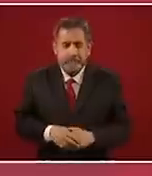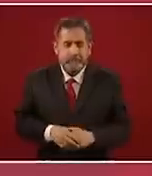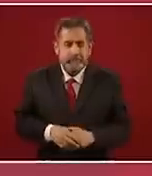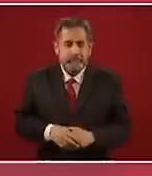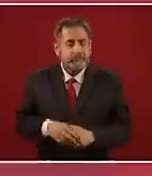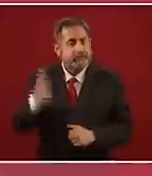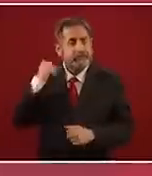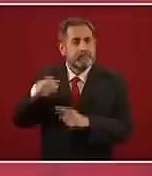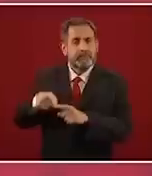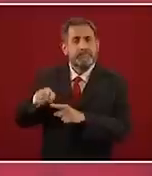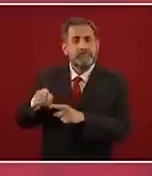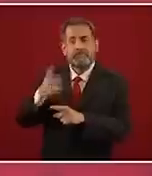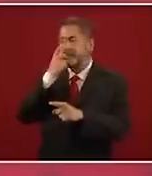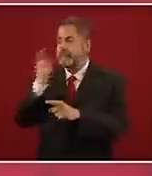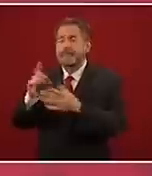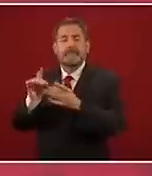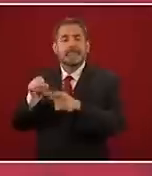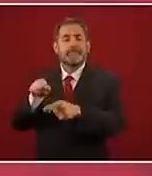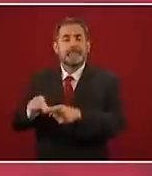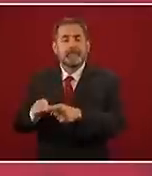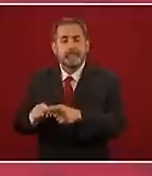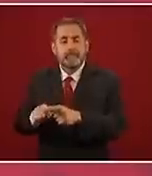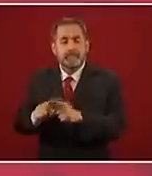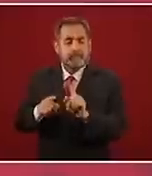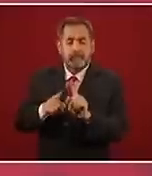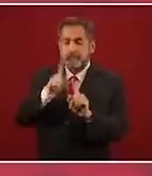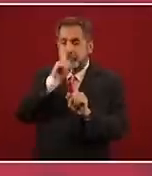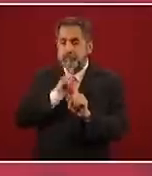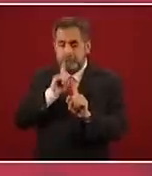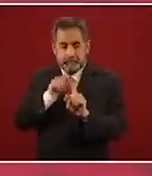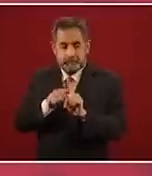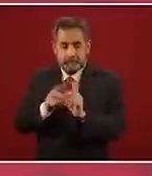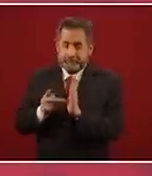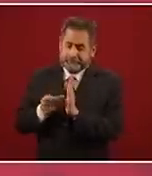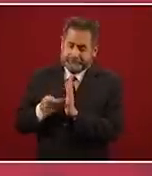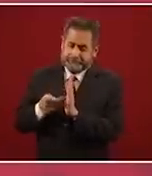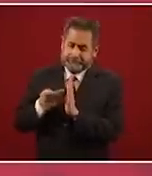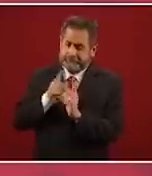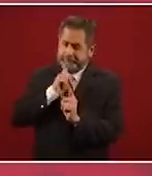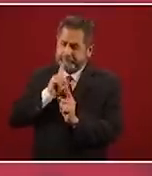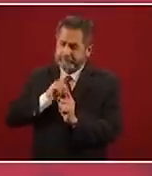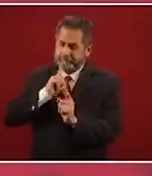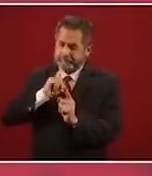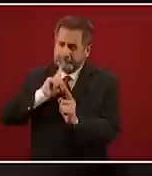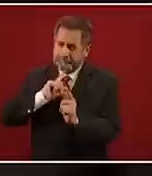Que decía que una mentira que se repetía muchas veces podía convertirse en